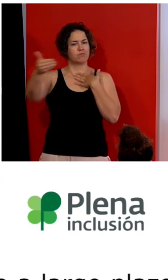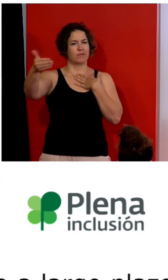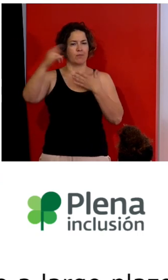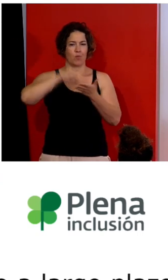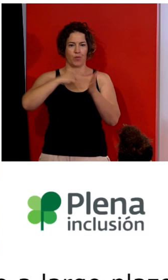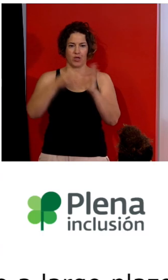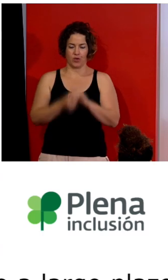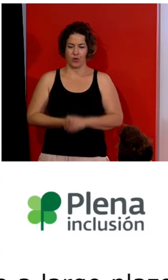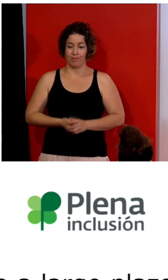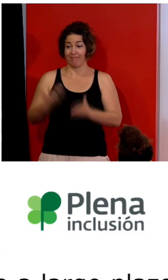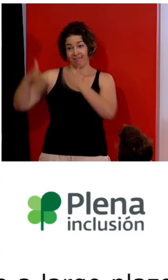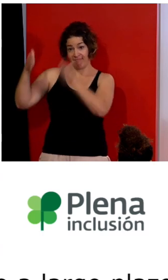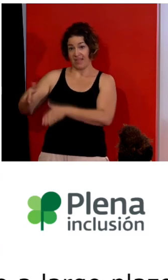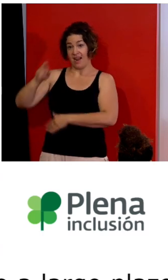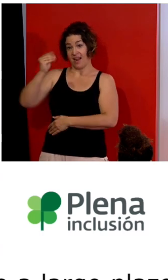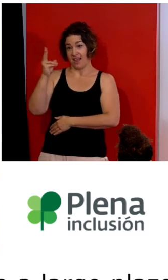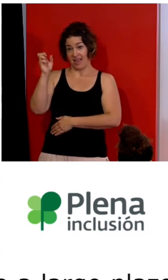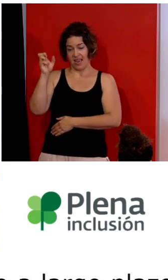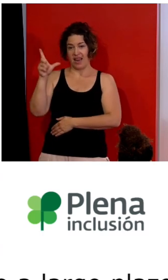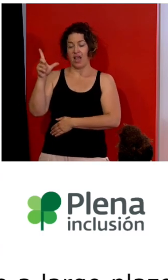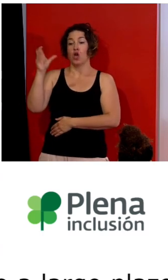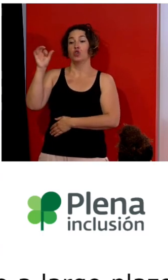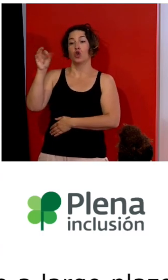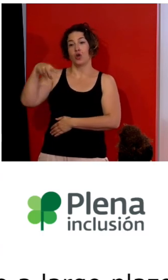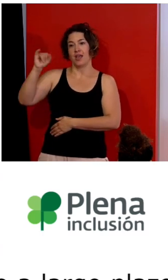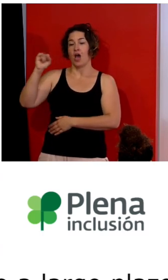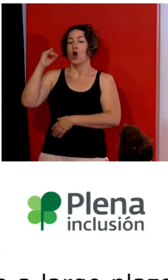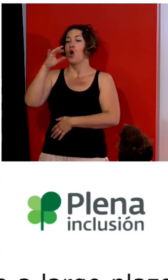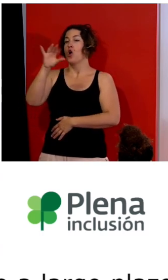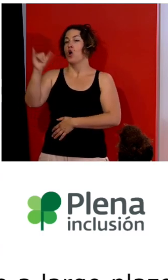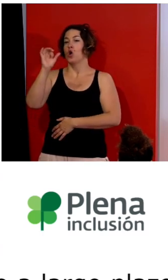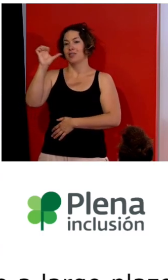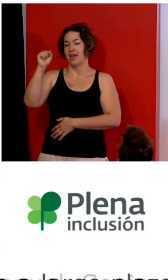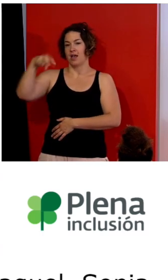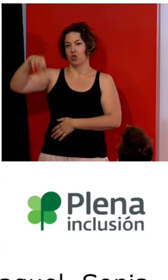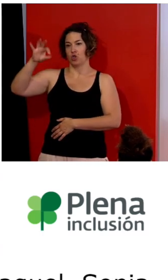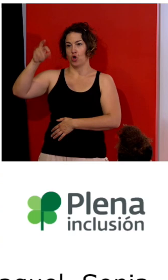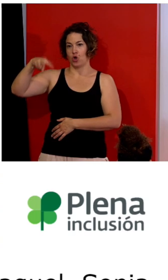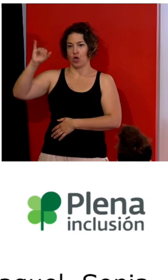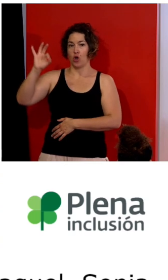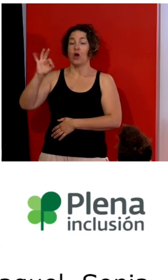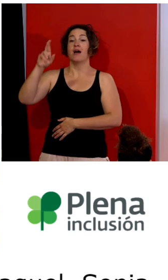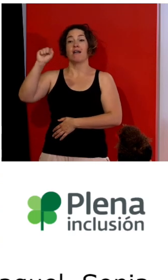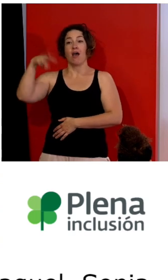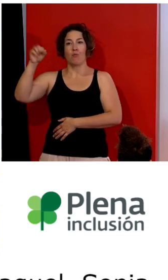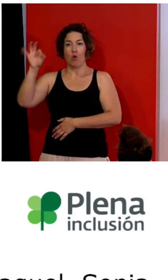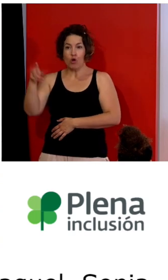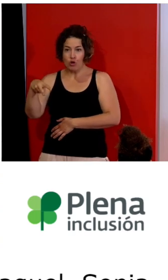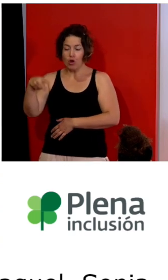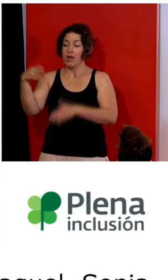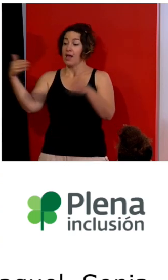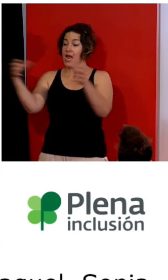personificado en Raquel, en Sonia, en José Antonio, Ramón y en todo el equipo que nos animaron hace ya